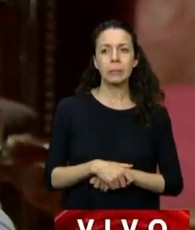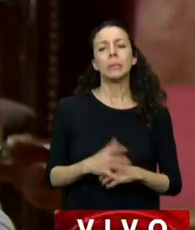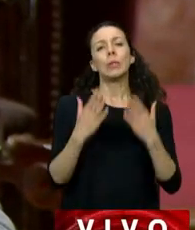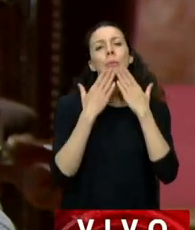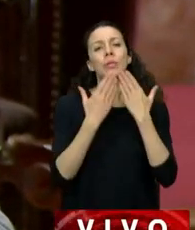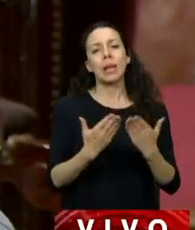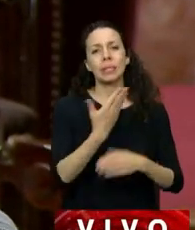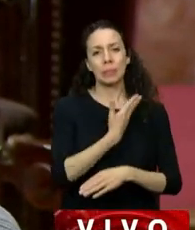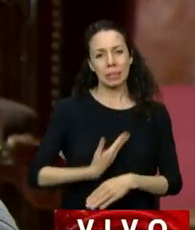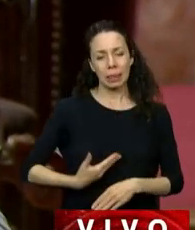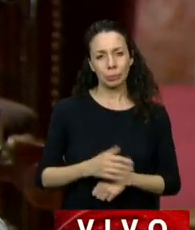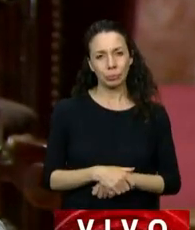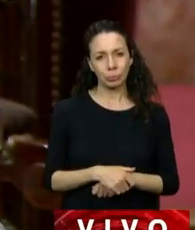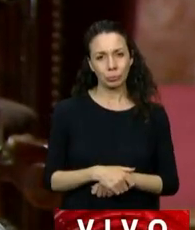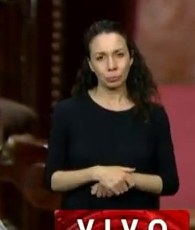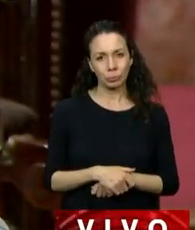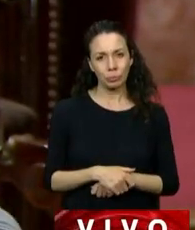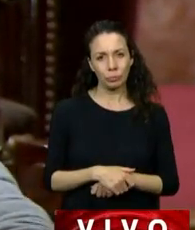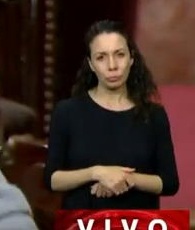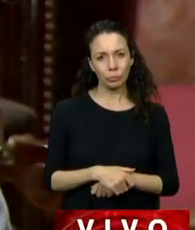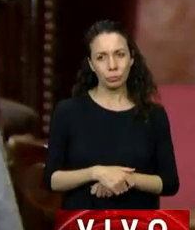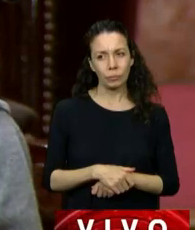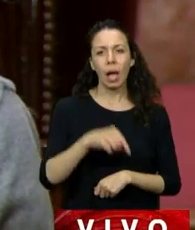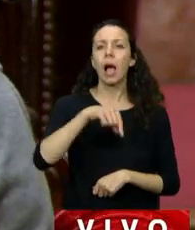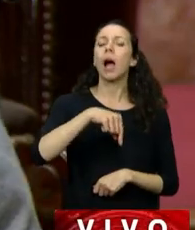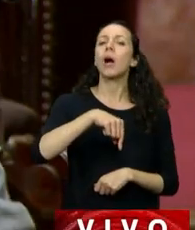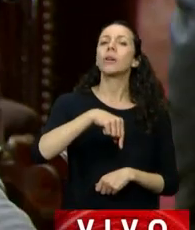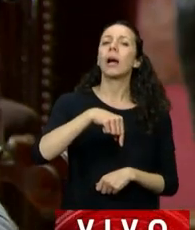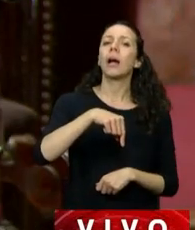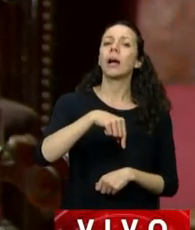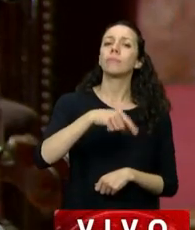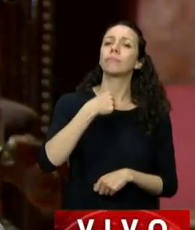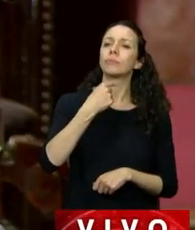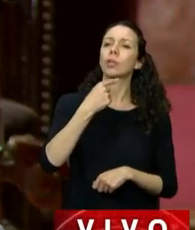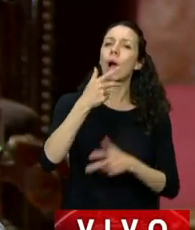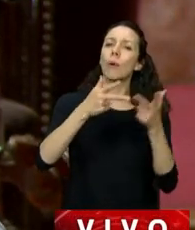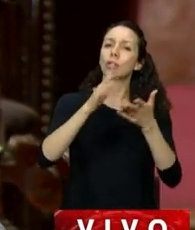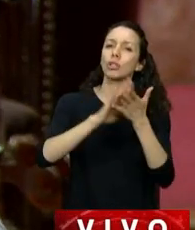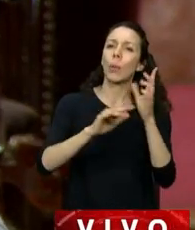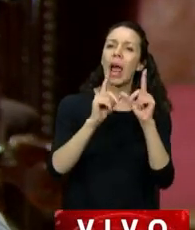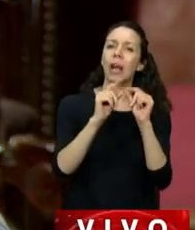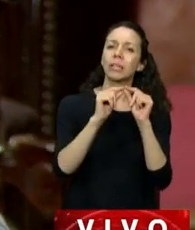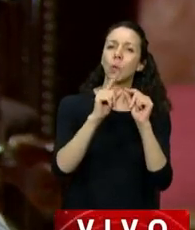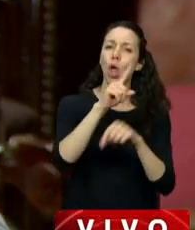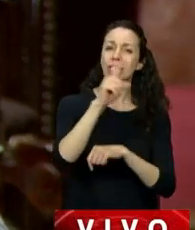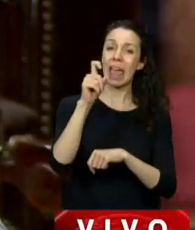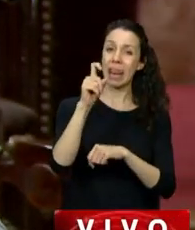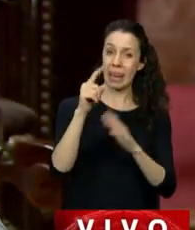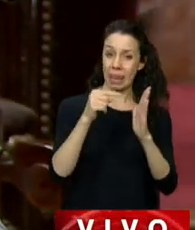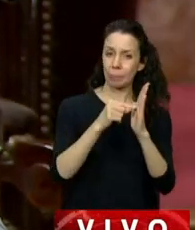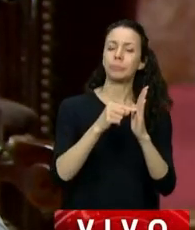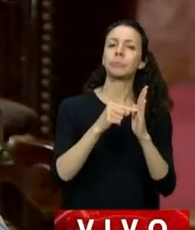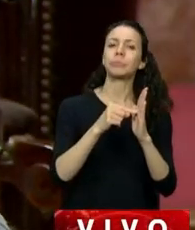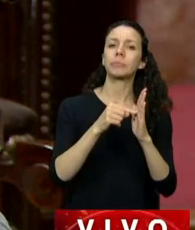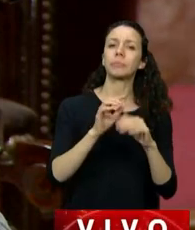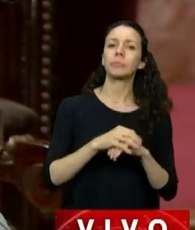Gracias, presidente. Voy a hacer referencia al artículo 100, que tiene que ver con la cuestión